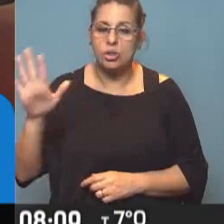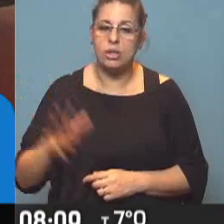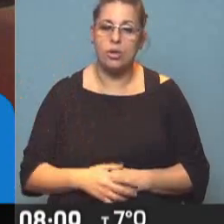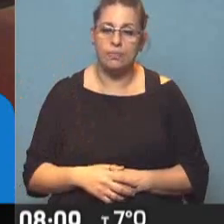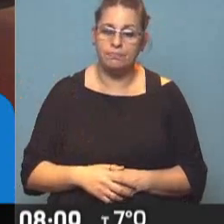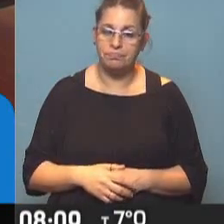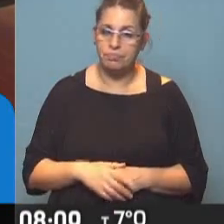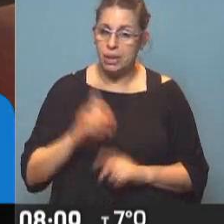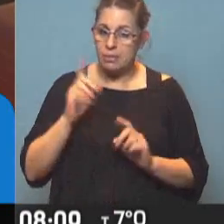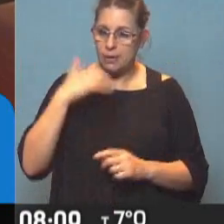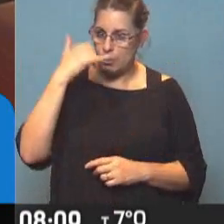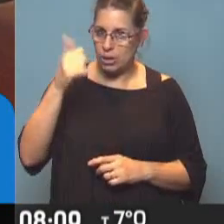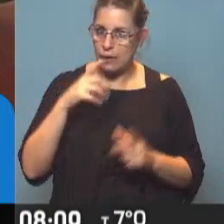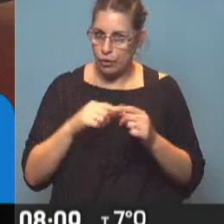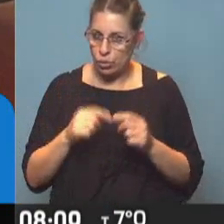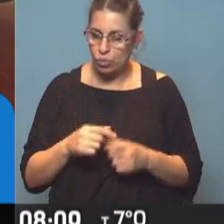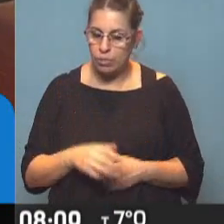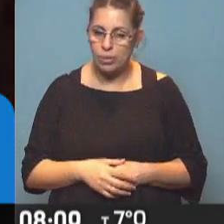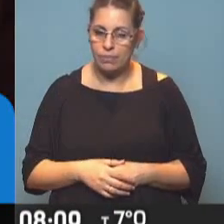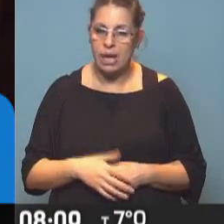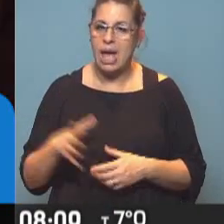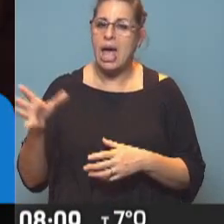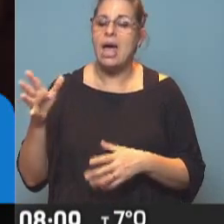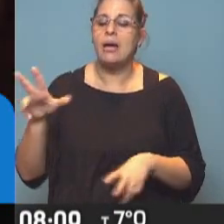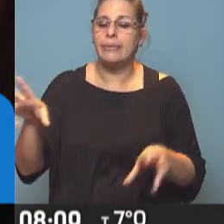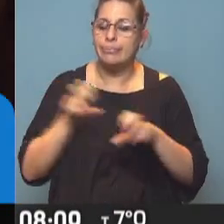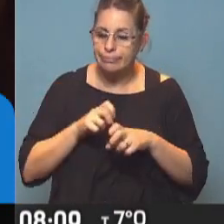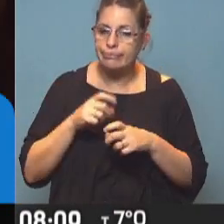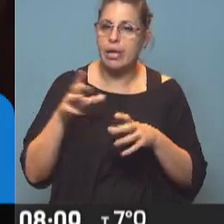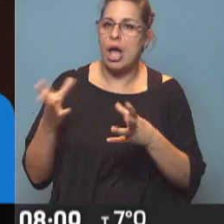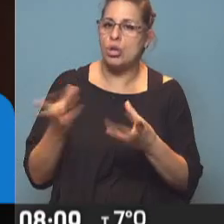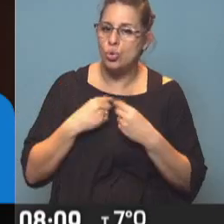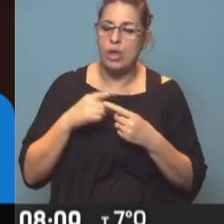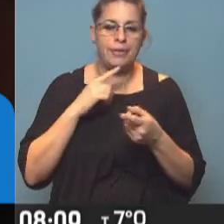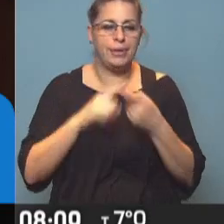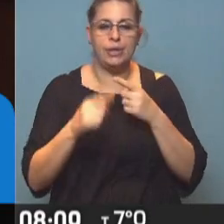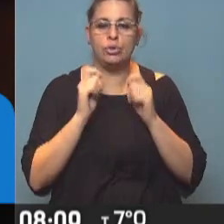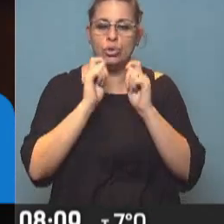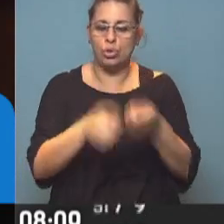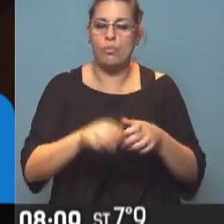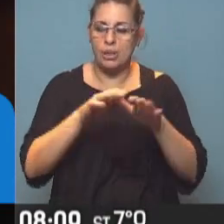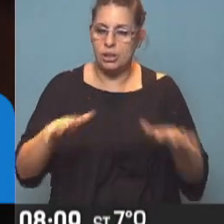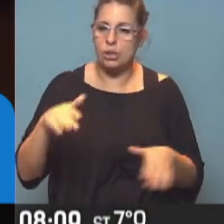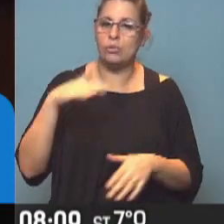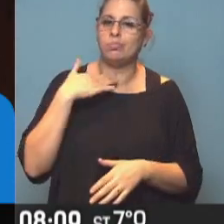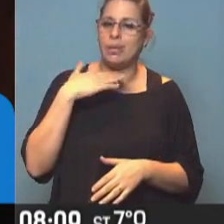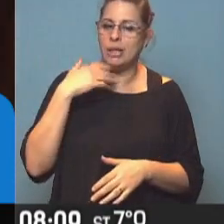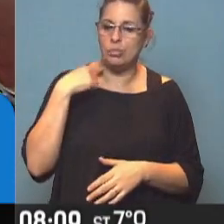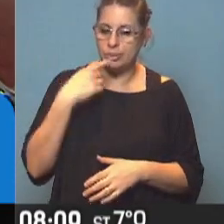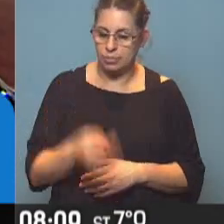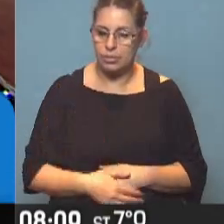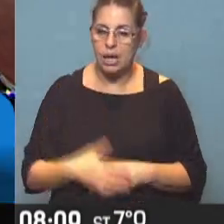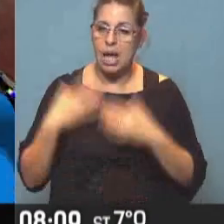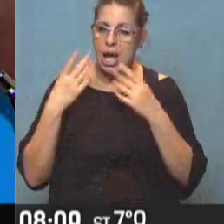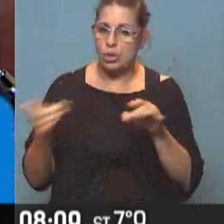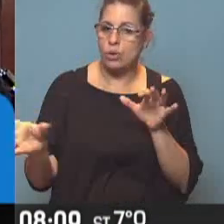333-4455 y esta línea telefónica capta ayuda que van directamente a los niños afectados por el terremoto en México. ¿Ayuda que